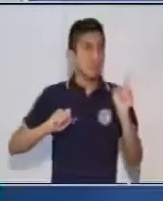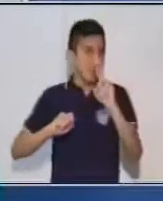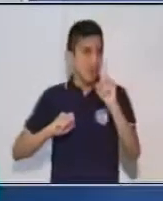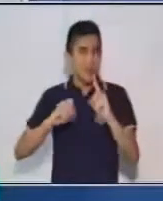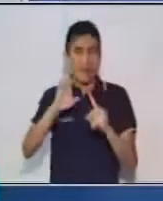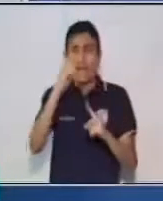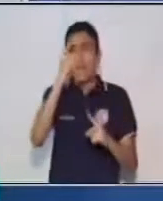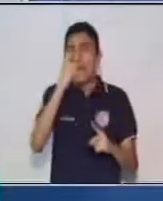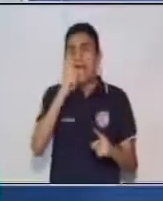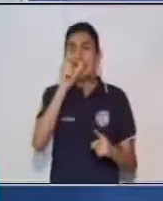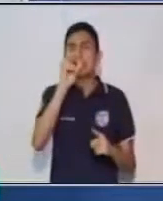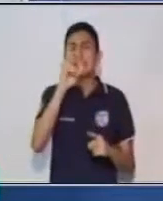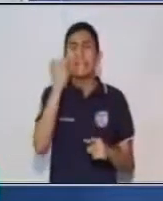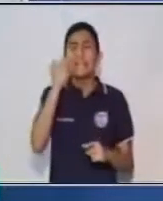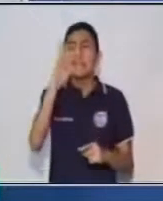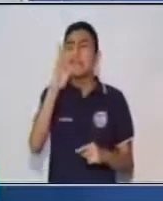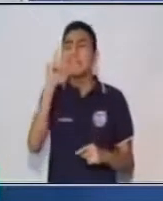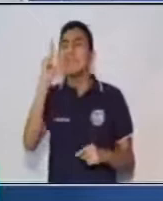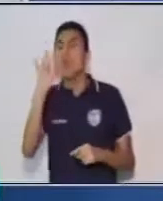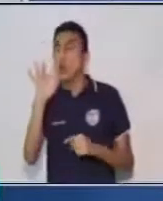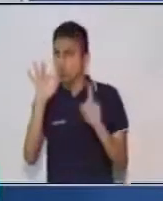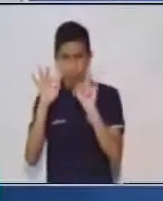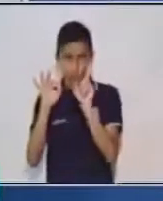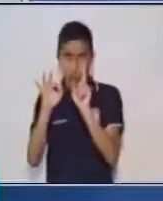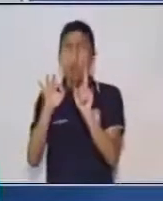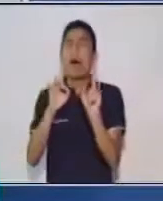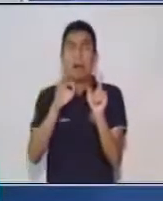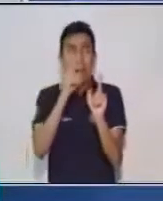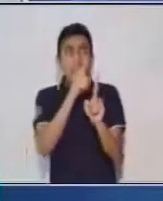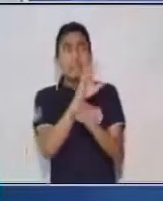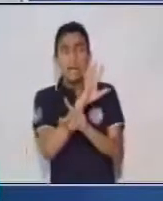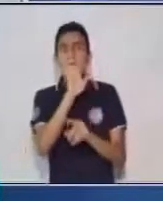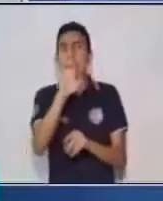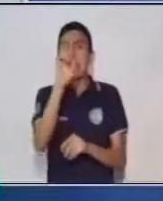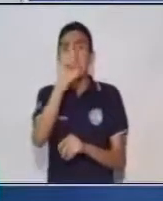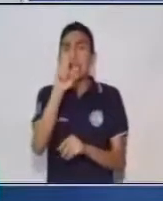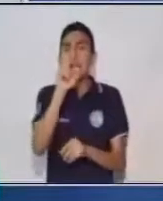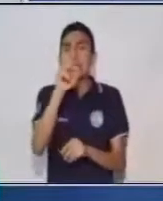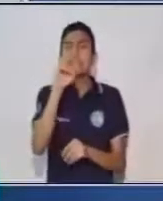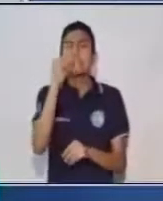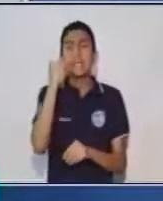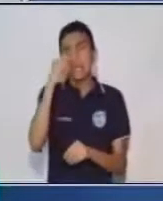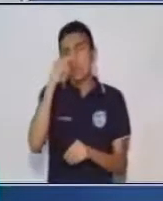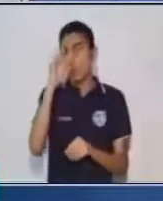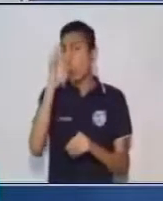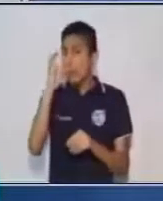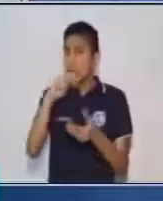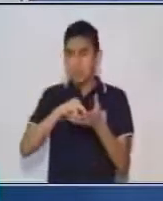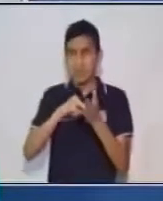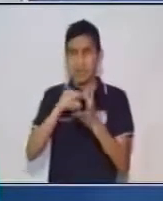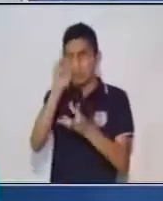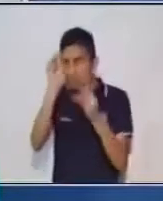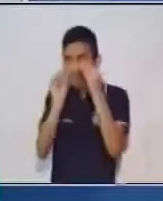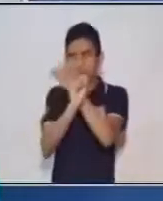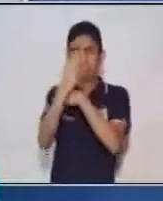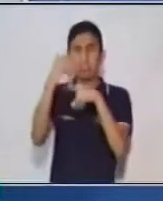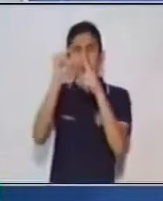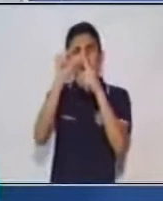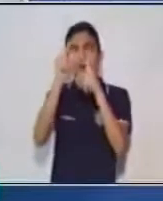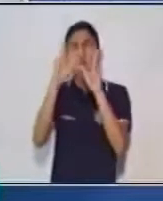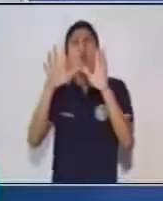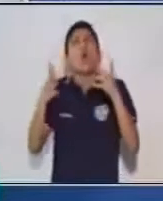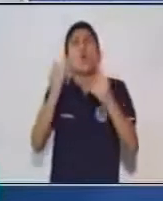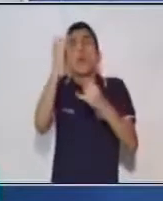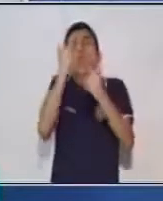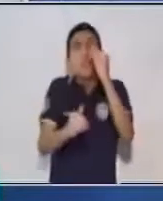escrito y ya está en participio. Entonces hay algunos verbos que sí van a necesitar cambiar de otra forma cómo